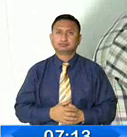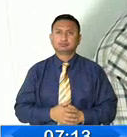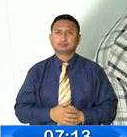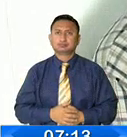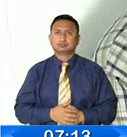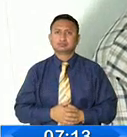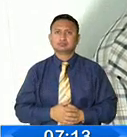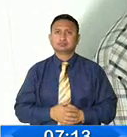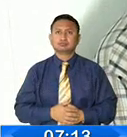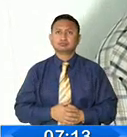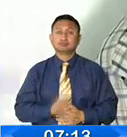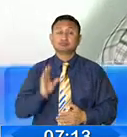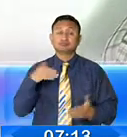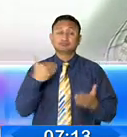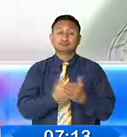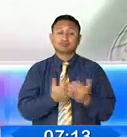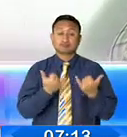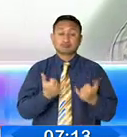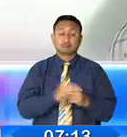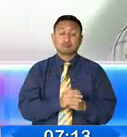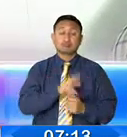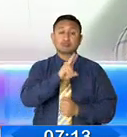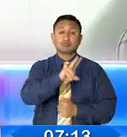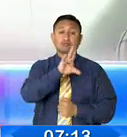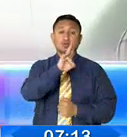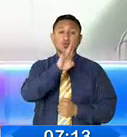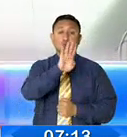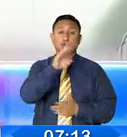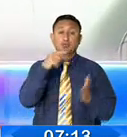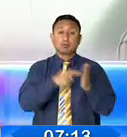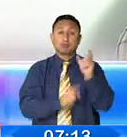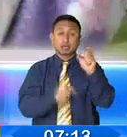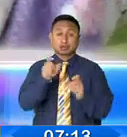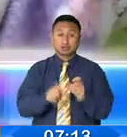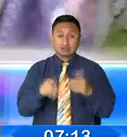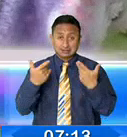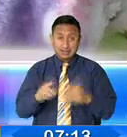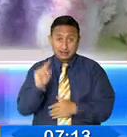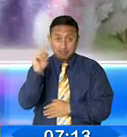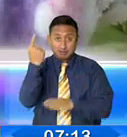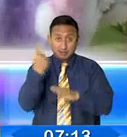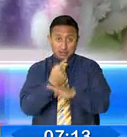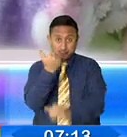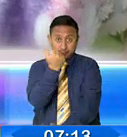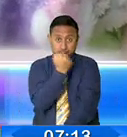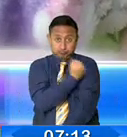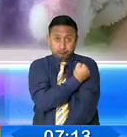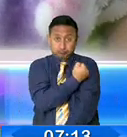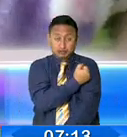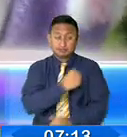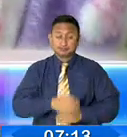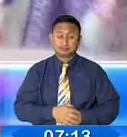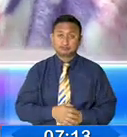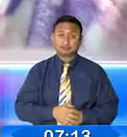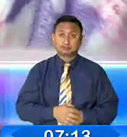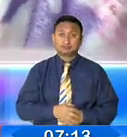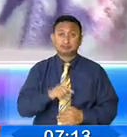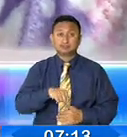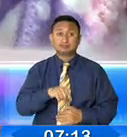Hasta el momento, 274.000 personas en el país han recibido la primera dosis de la vacuna contra el COVID-19 y cerca